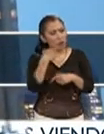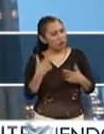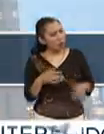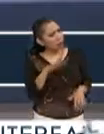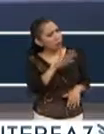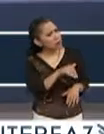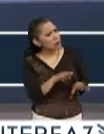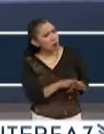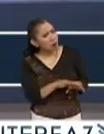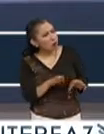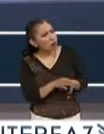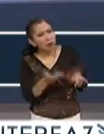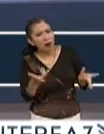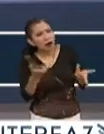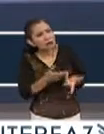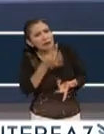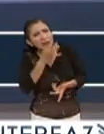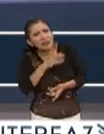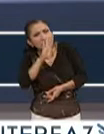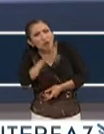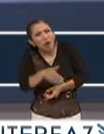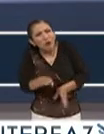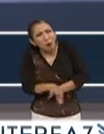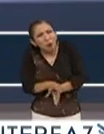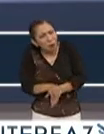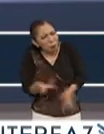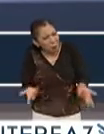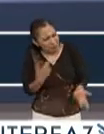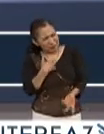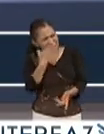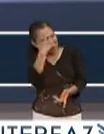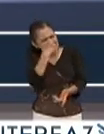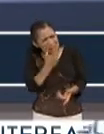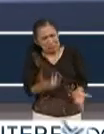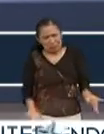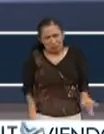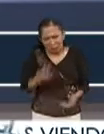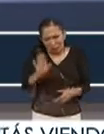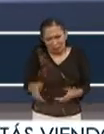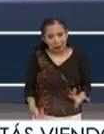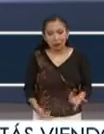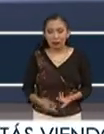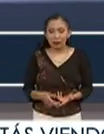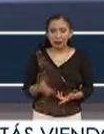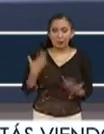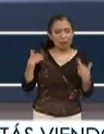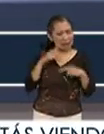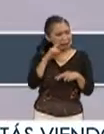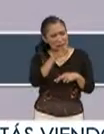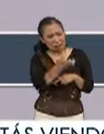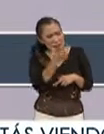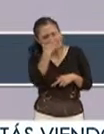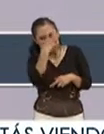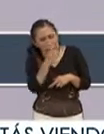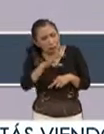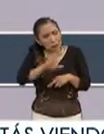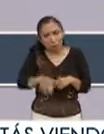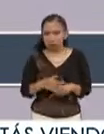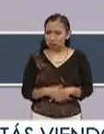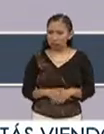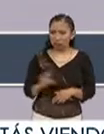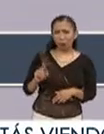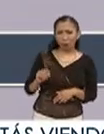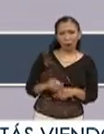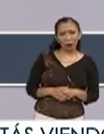que ¿cómo le hacen una fiesta a los muertos? ¿No? Decían, eso es muy triste. Decía una de mis maestras, es que eso es algo muy triste. Y nosotros decíamos,